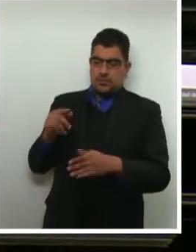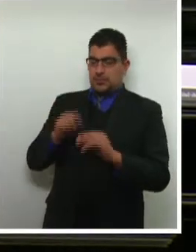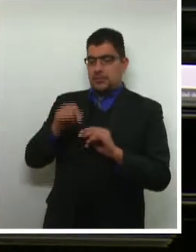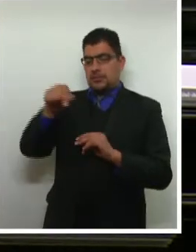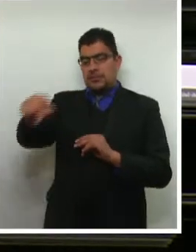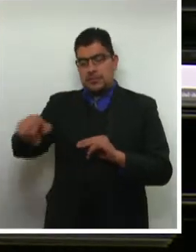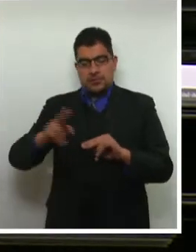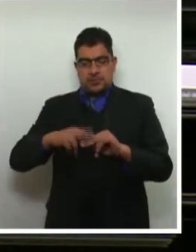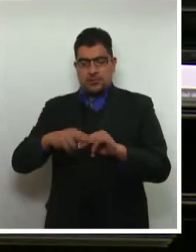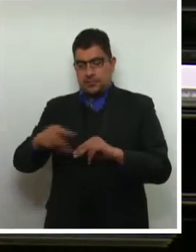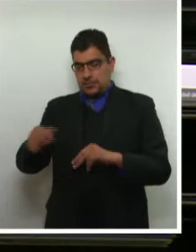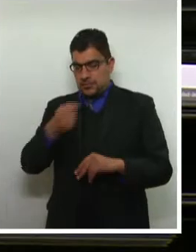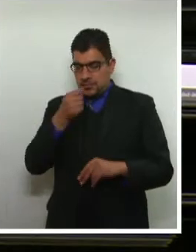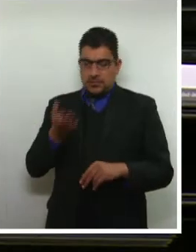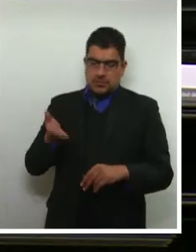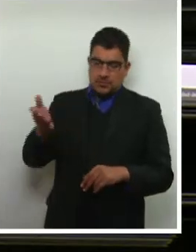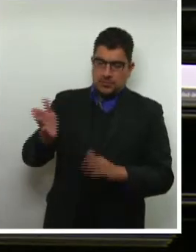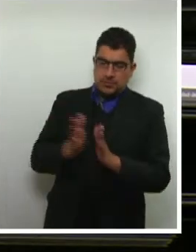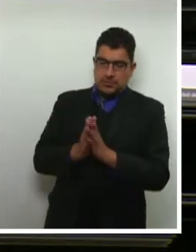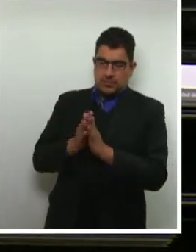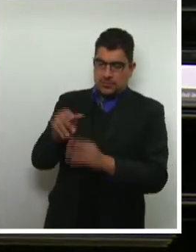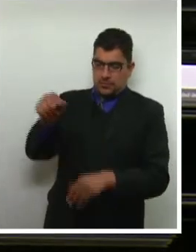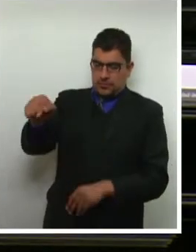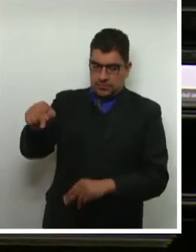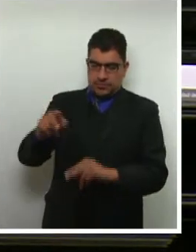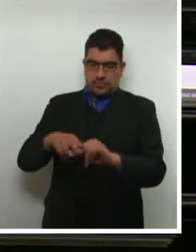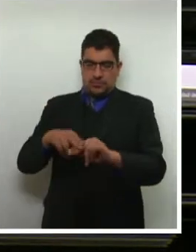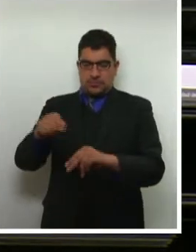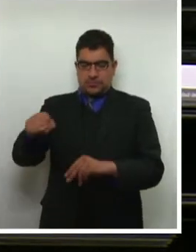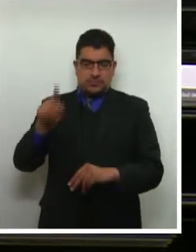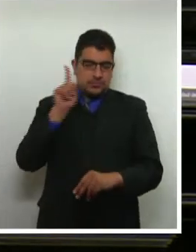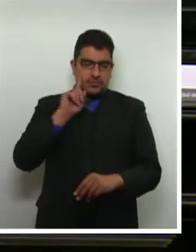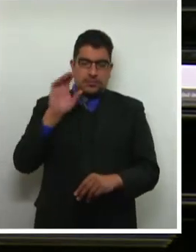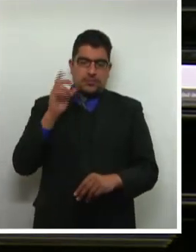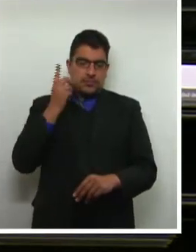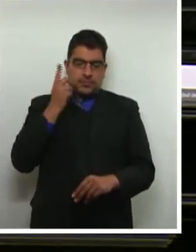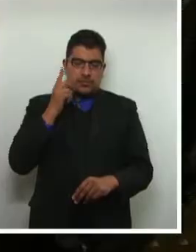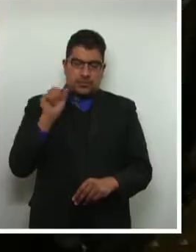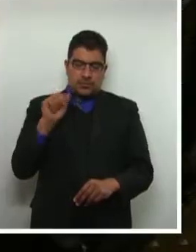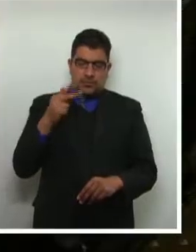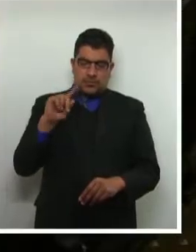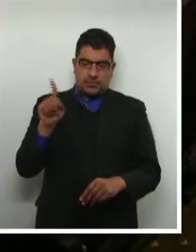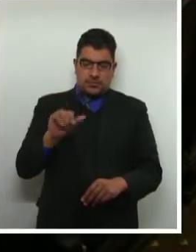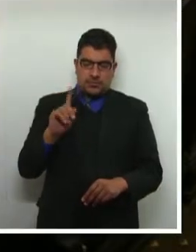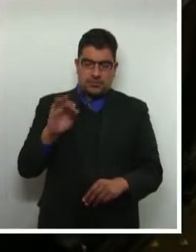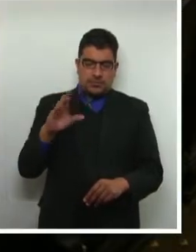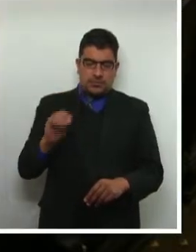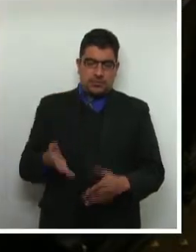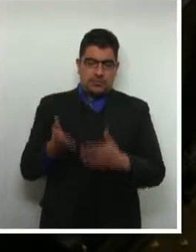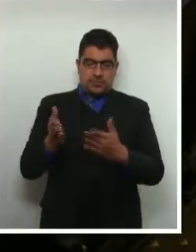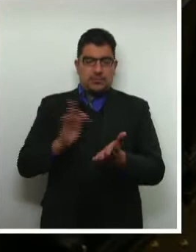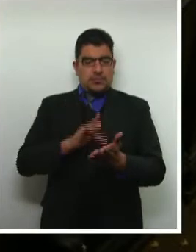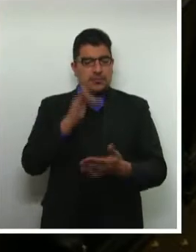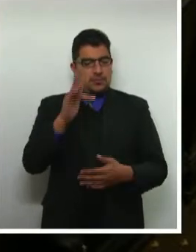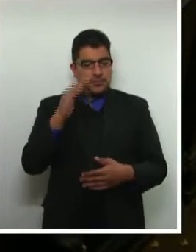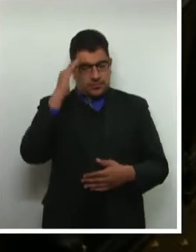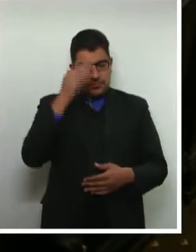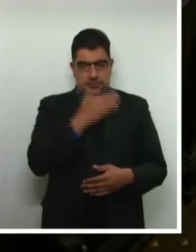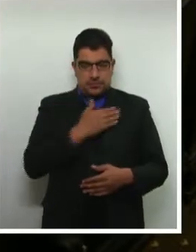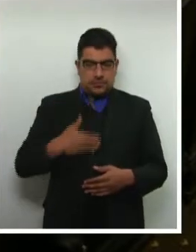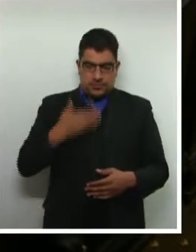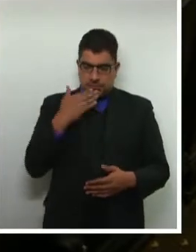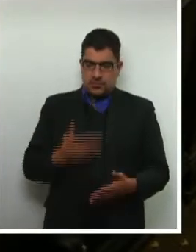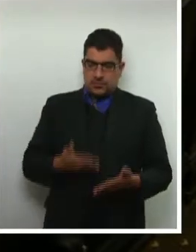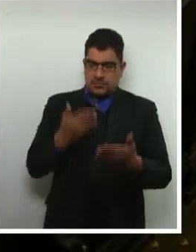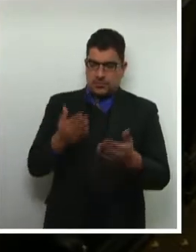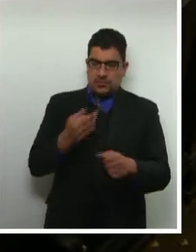curul. Sonido en la curul de la diputada Sánchez Cordero. Muchas gracias, señor presidente. Sí,